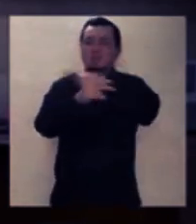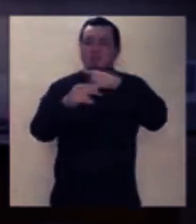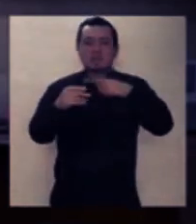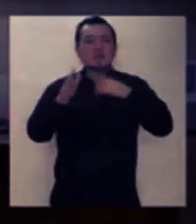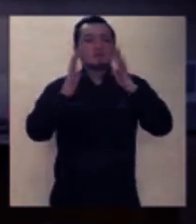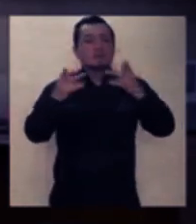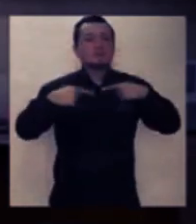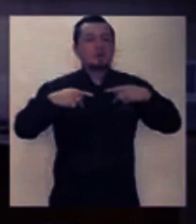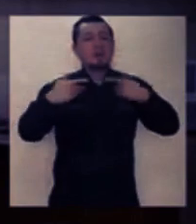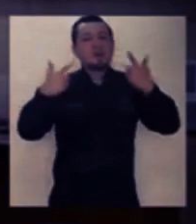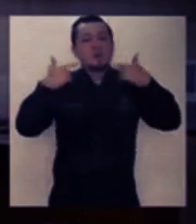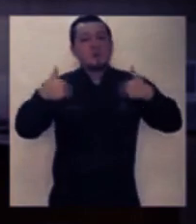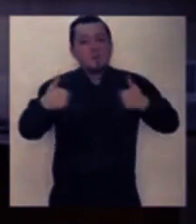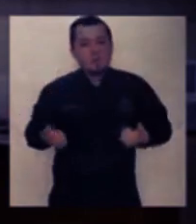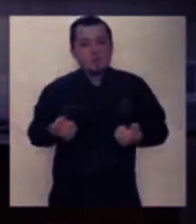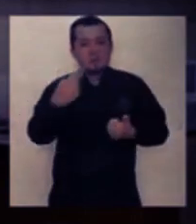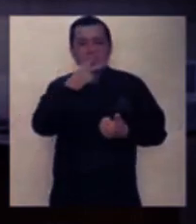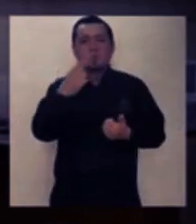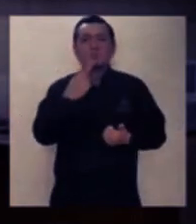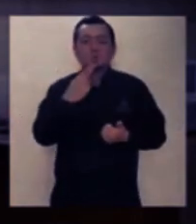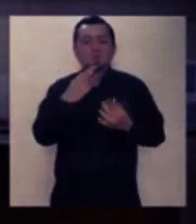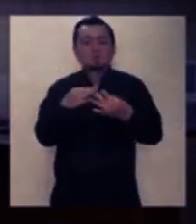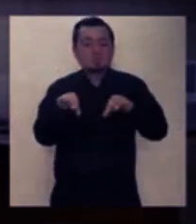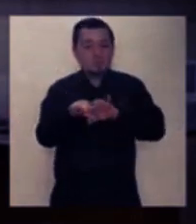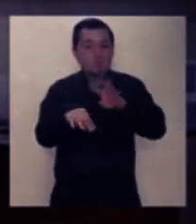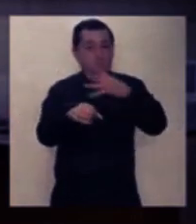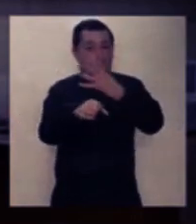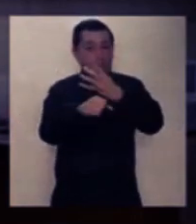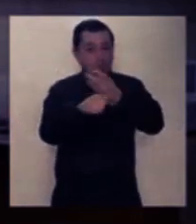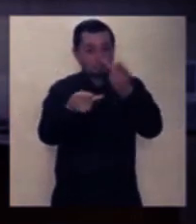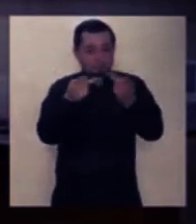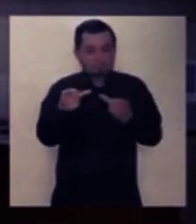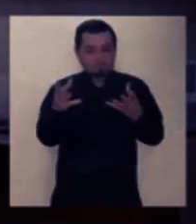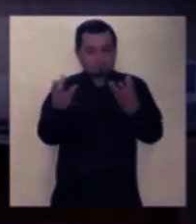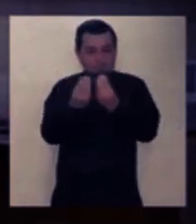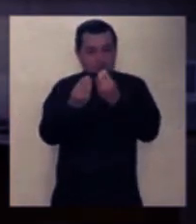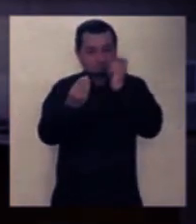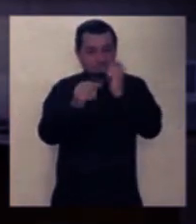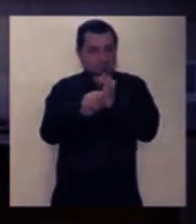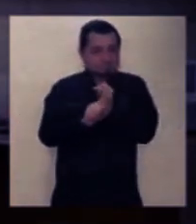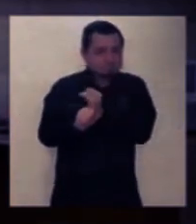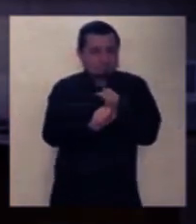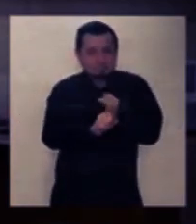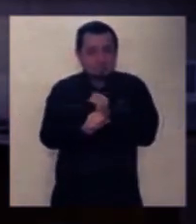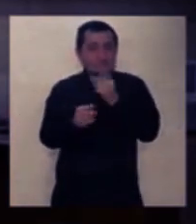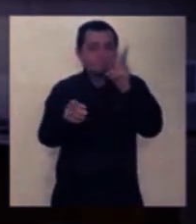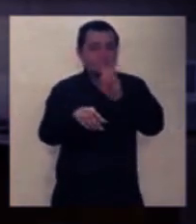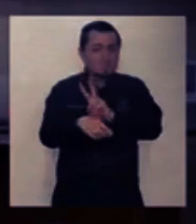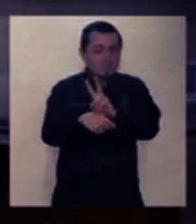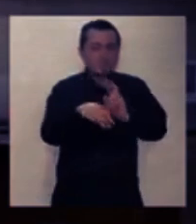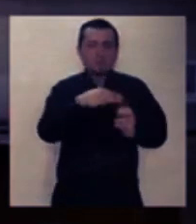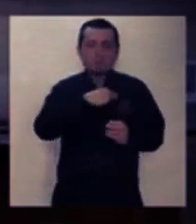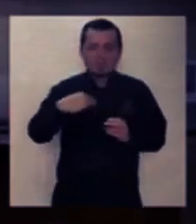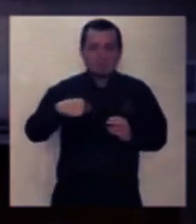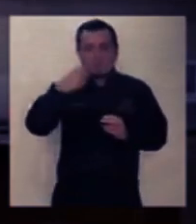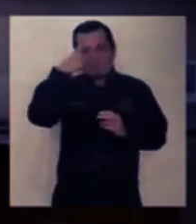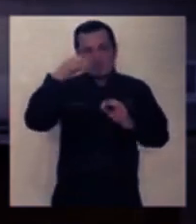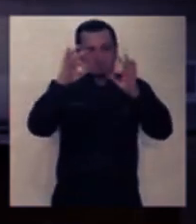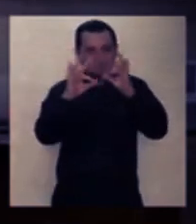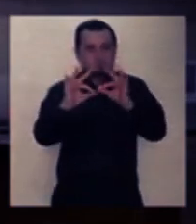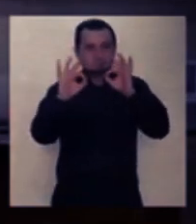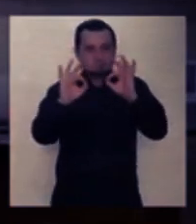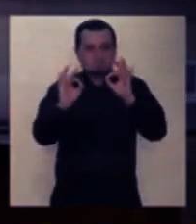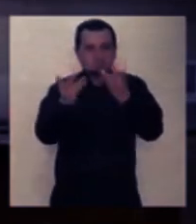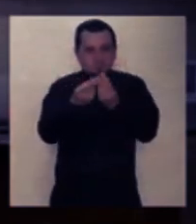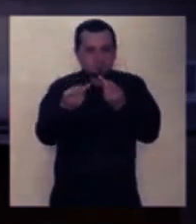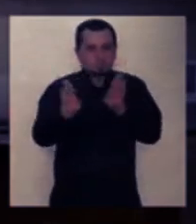y concientizar a la población sobre la importancia de su uso. Cuarto, fortalecer las capacidades de inspección y vigilancia de los municipios